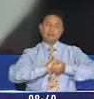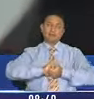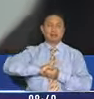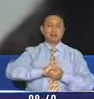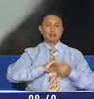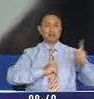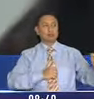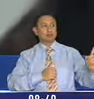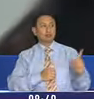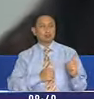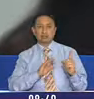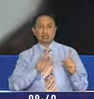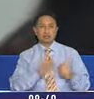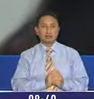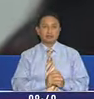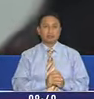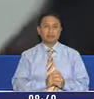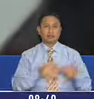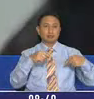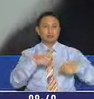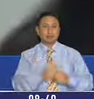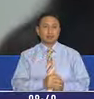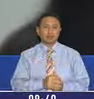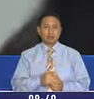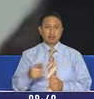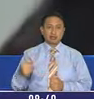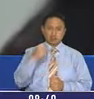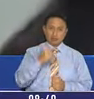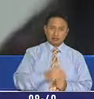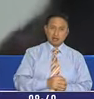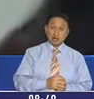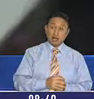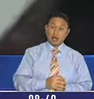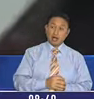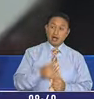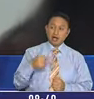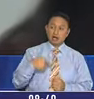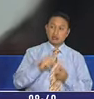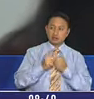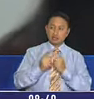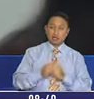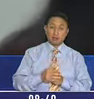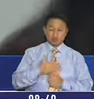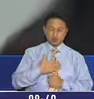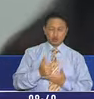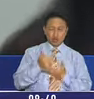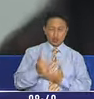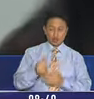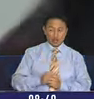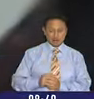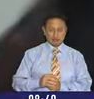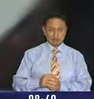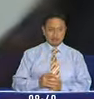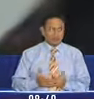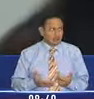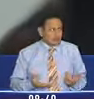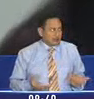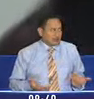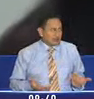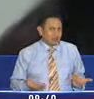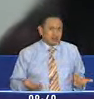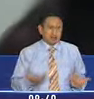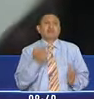una persona de la nada y empezó como a tocarse sus, a decir como, yo les cambio, lo lesbiana. Entonces, yo obviamente me enojé así. Le dije